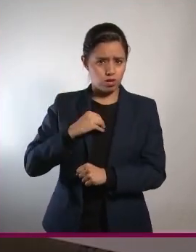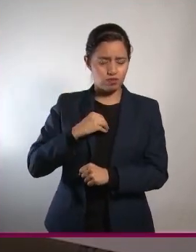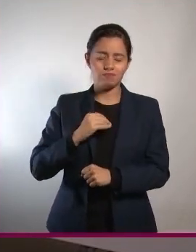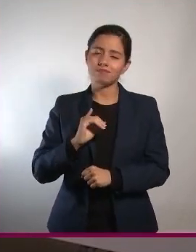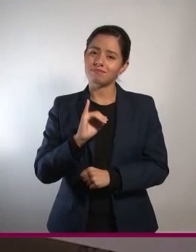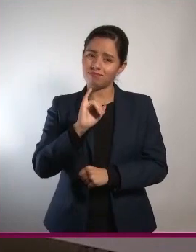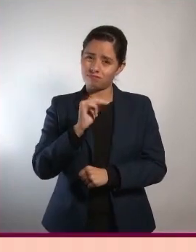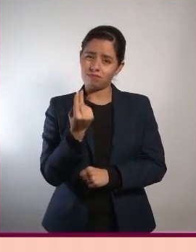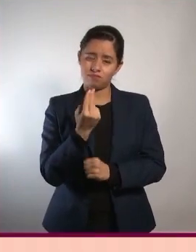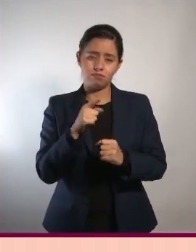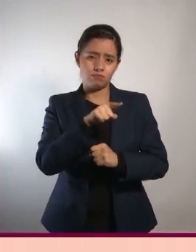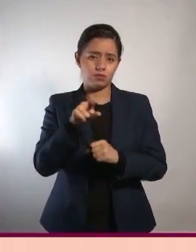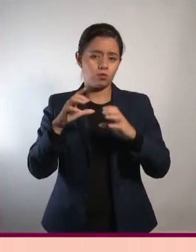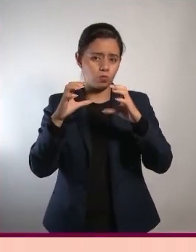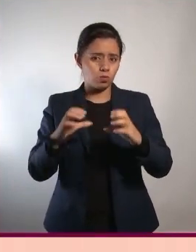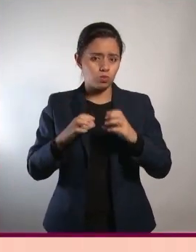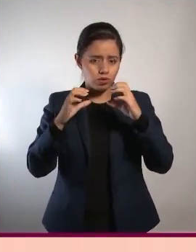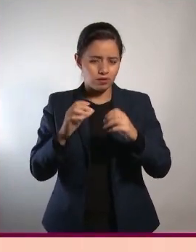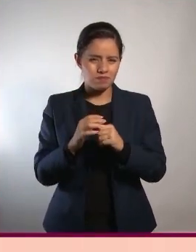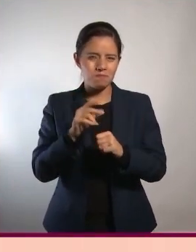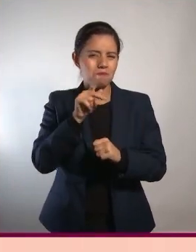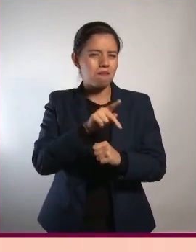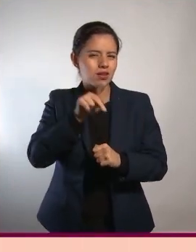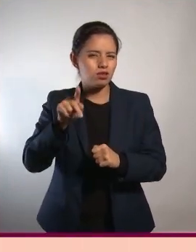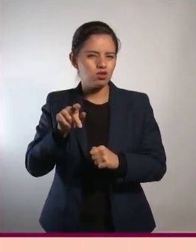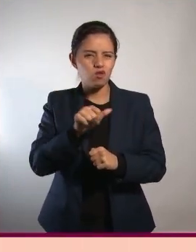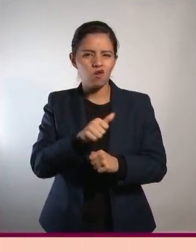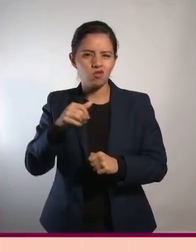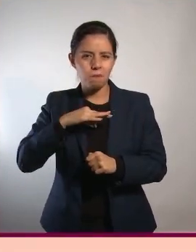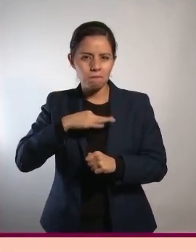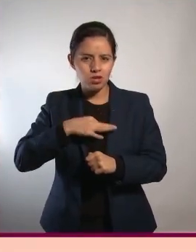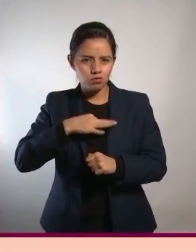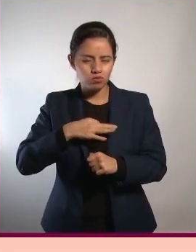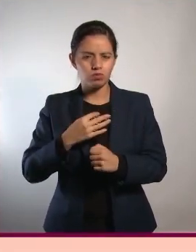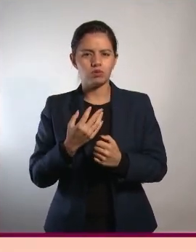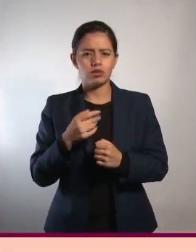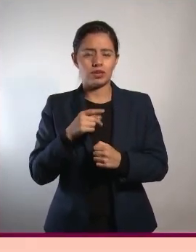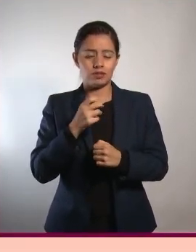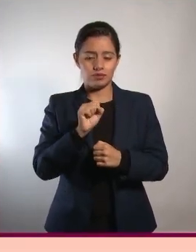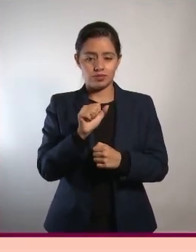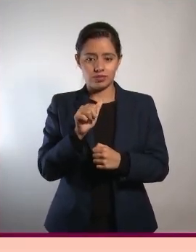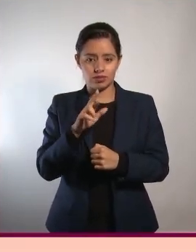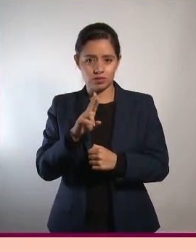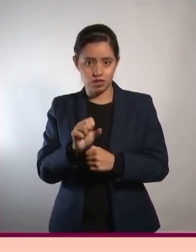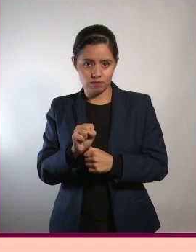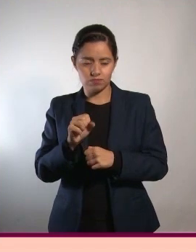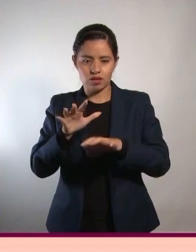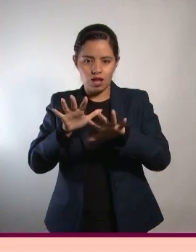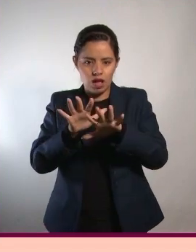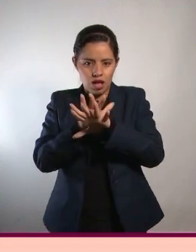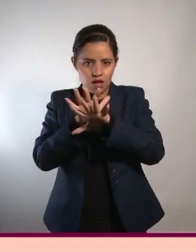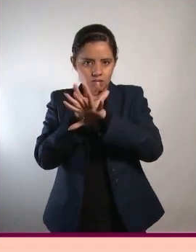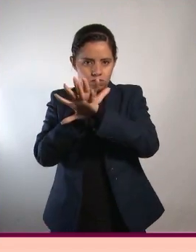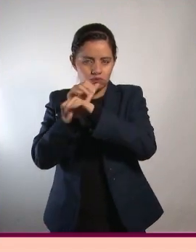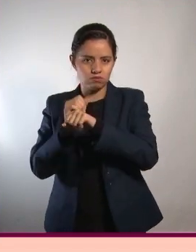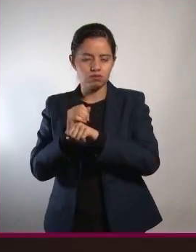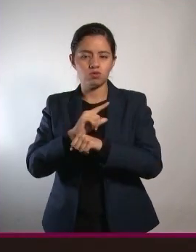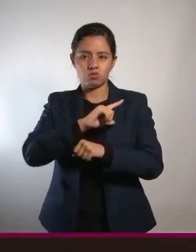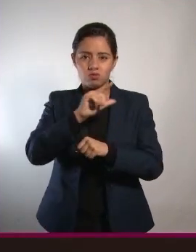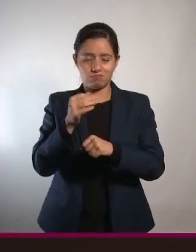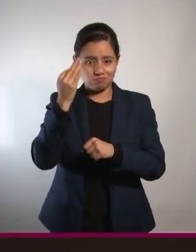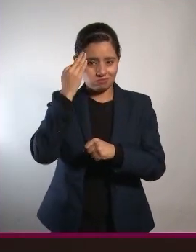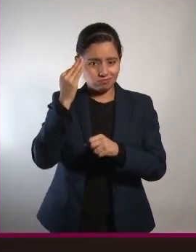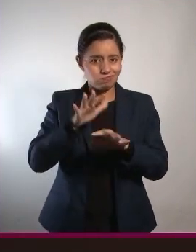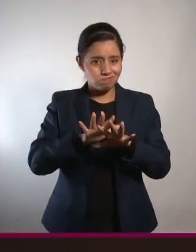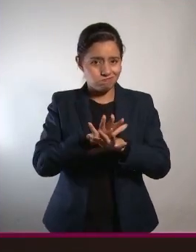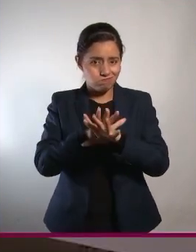seguirnos cuidando. De forma similar a otros virus, el virus SARS-CoV-2 evoluciona y continuará mutando con el tiempo.